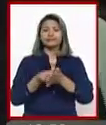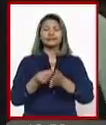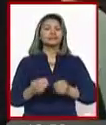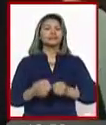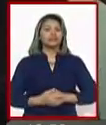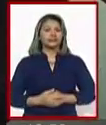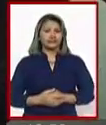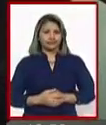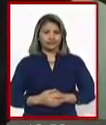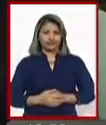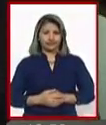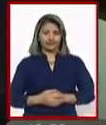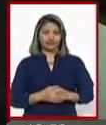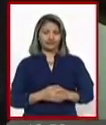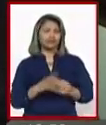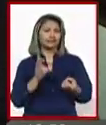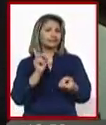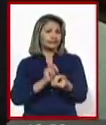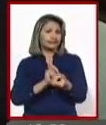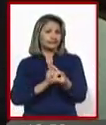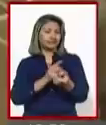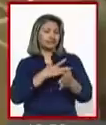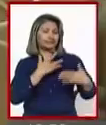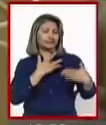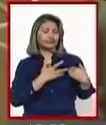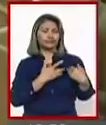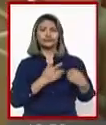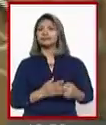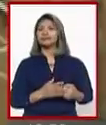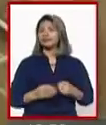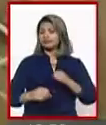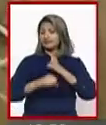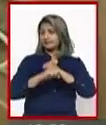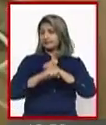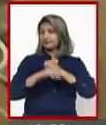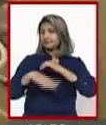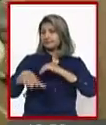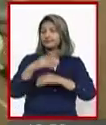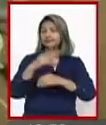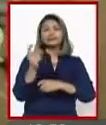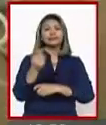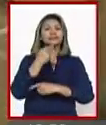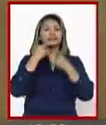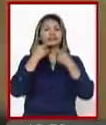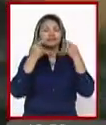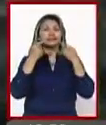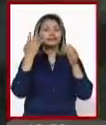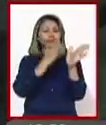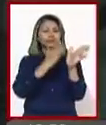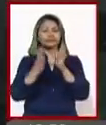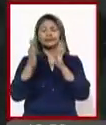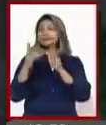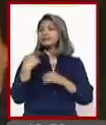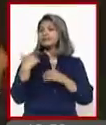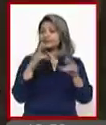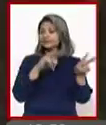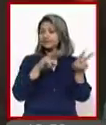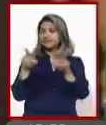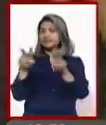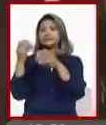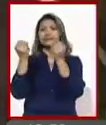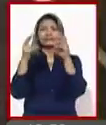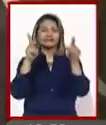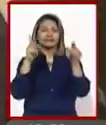para hacerme ver con un cardiólogo, con este cardiólogo. La campaña fue calificada de exitosa por los organizadores, ya que se observó a